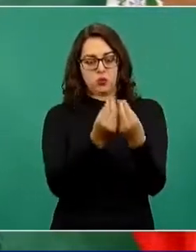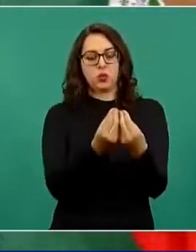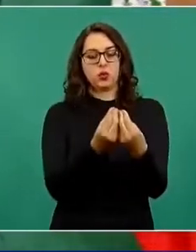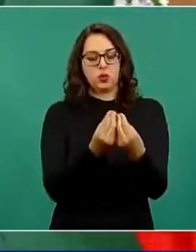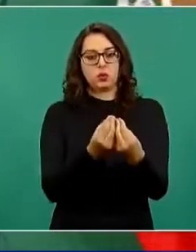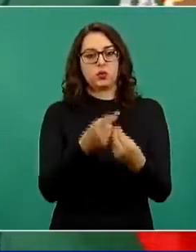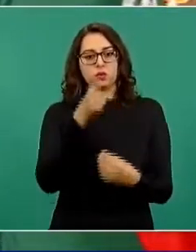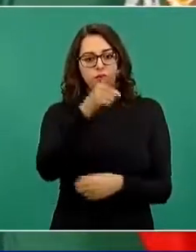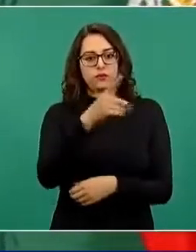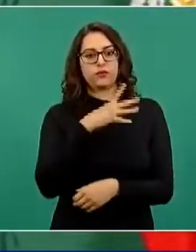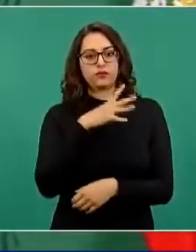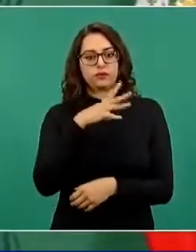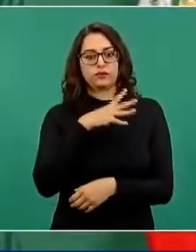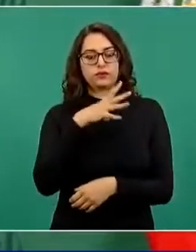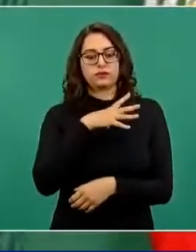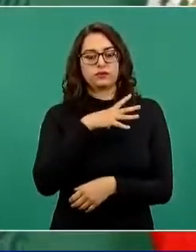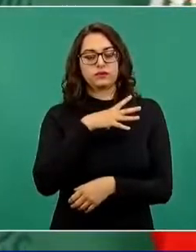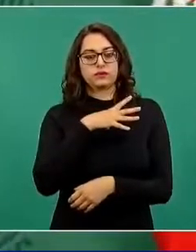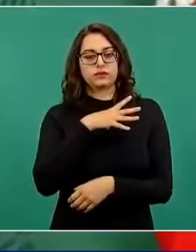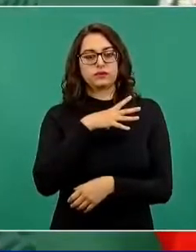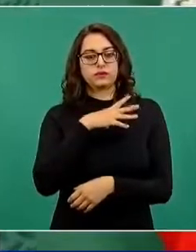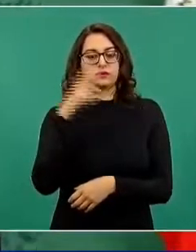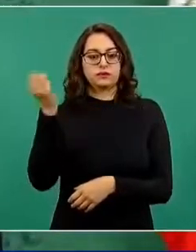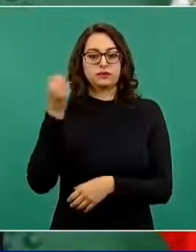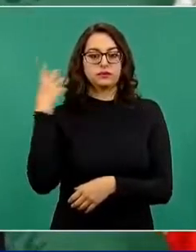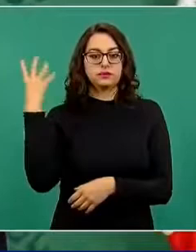Ya ven que hay